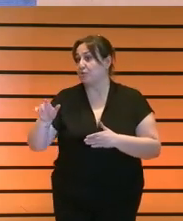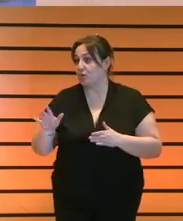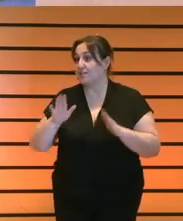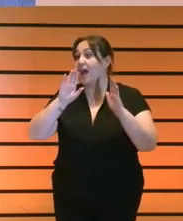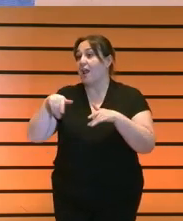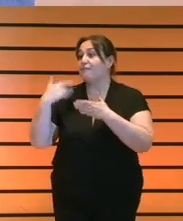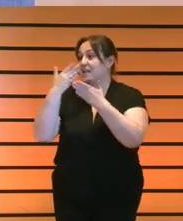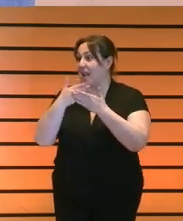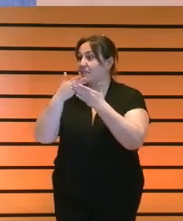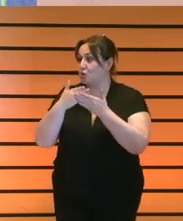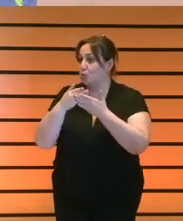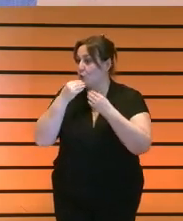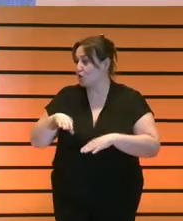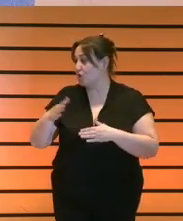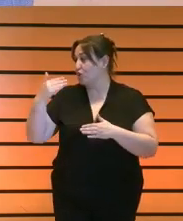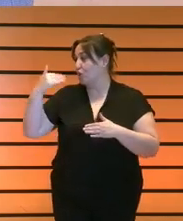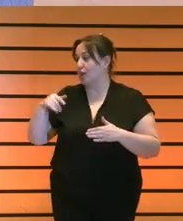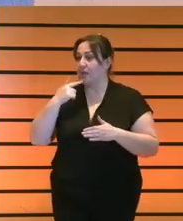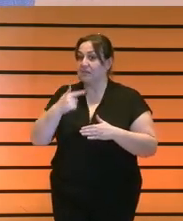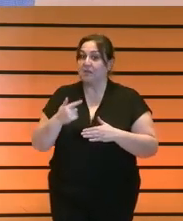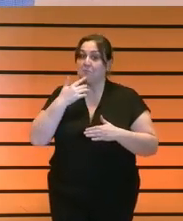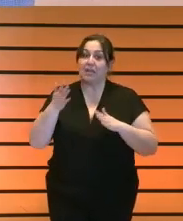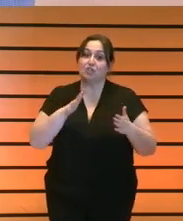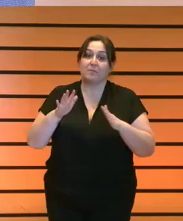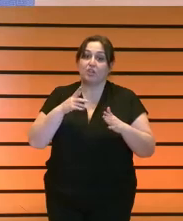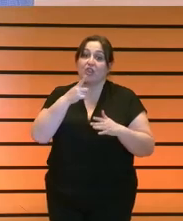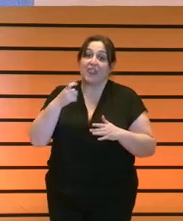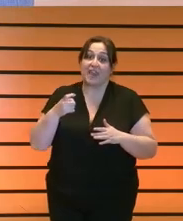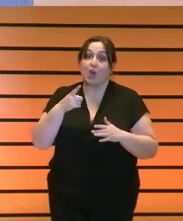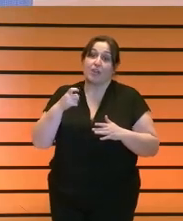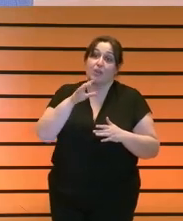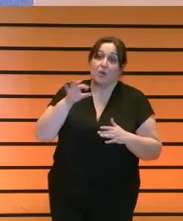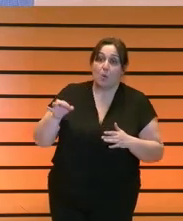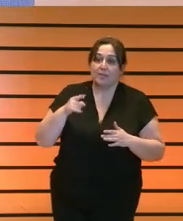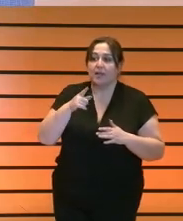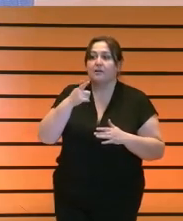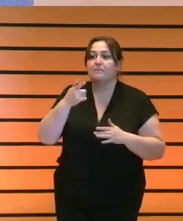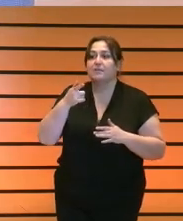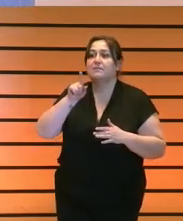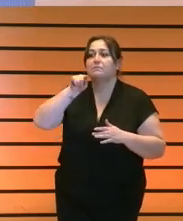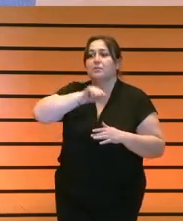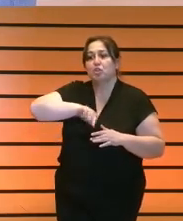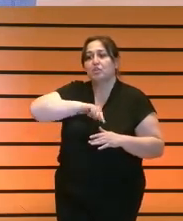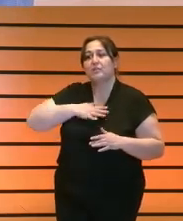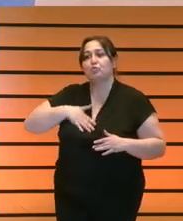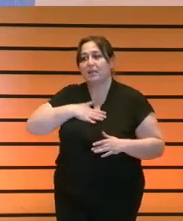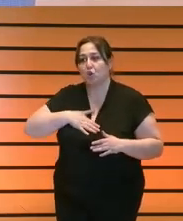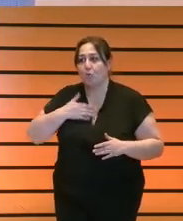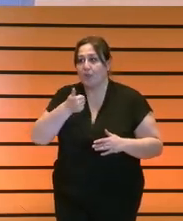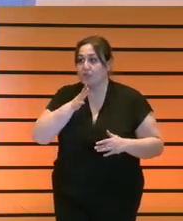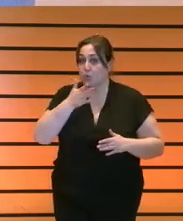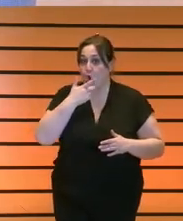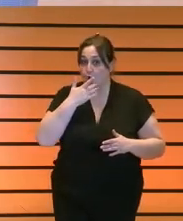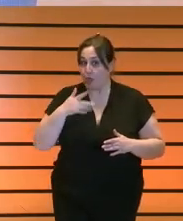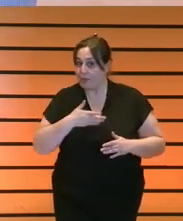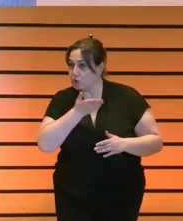estudios antropológicos, sabemos que es el número más o menos en el cual las personas nos sentimos cómodas, porque conocemos a